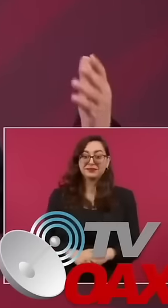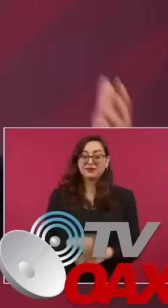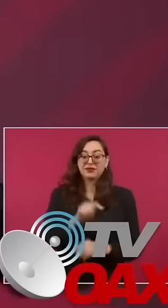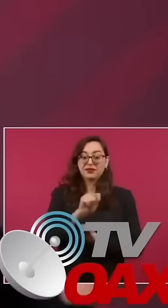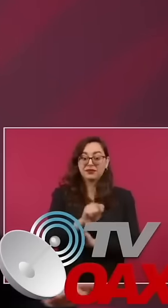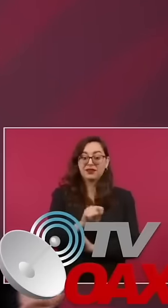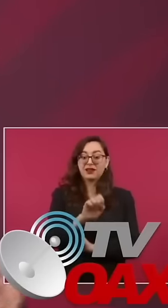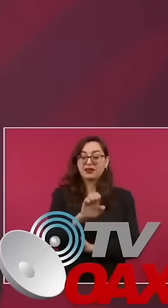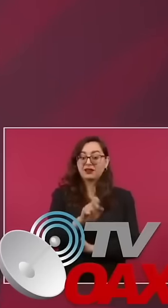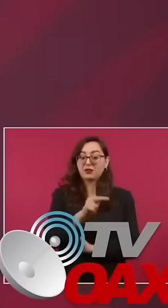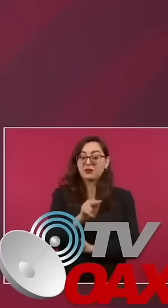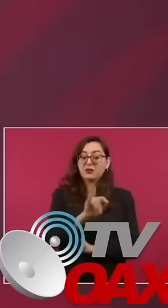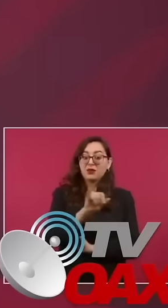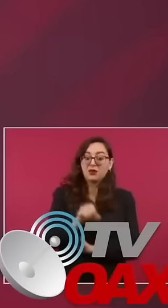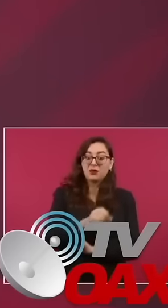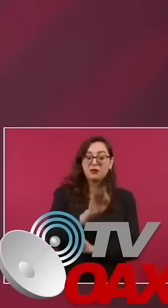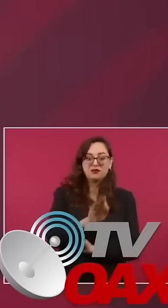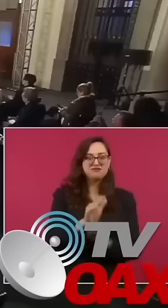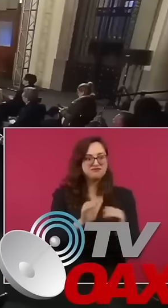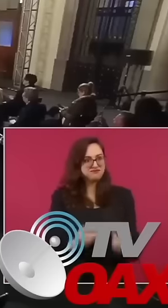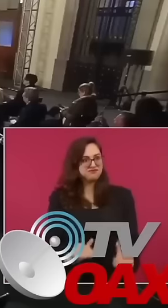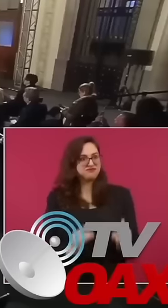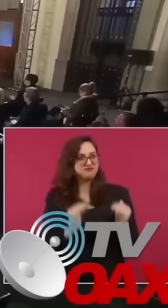Tribunal Electoral